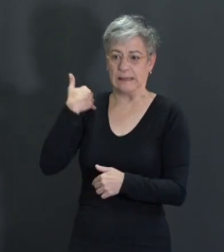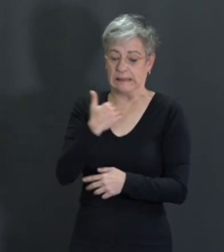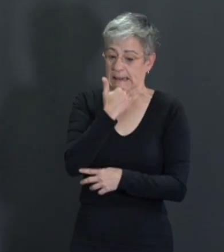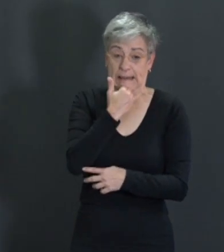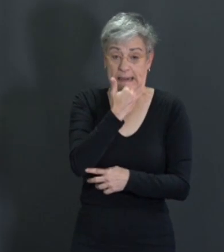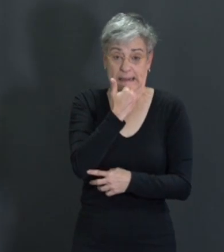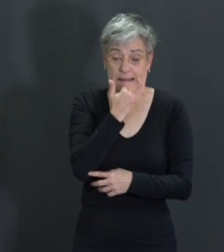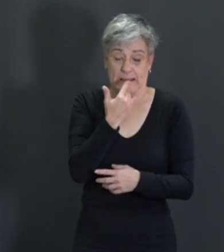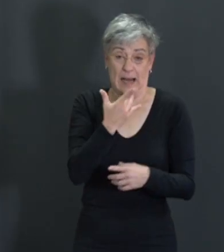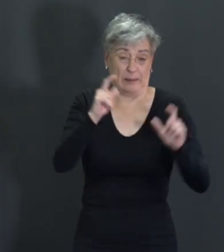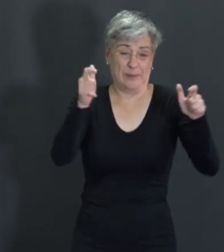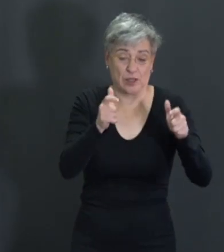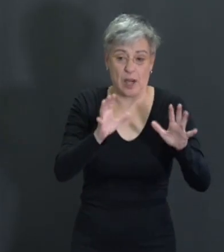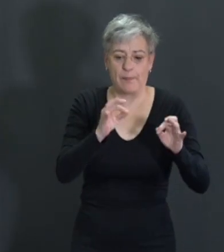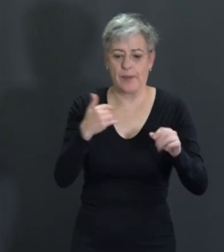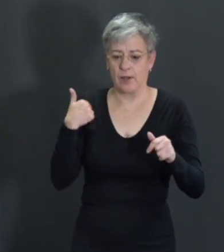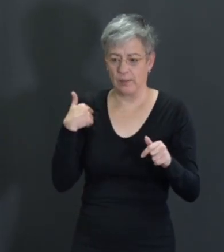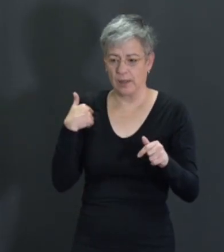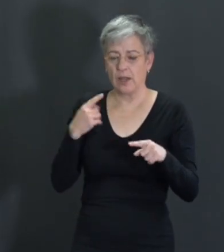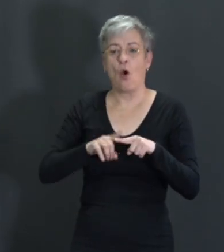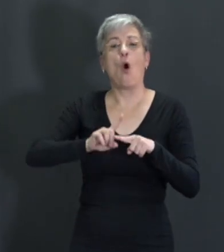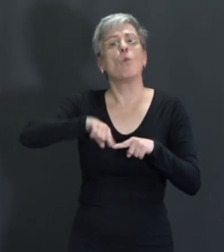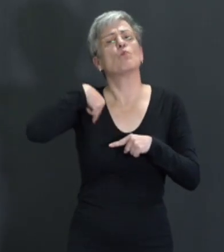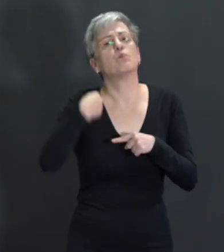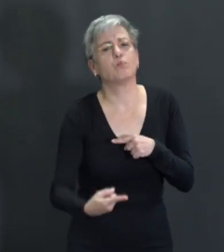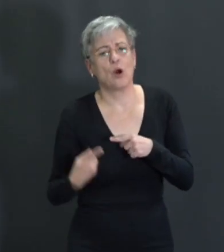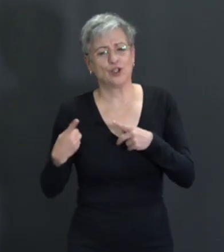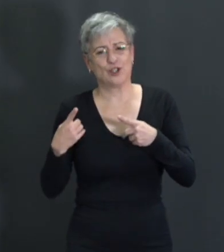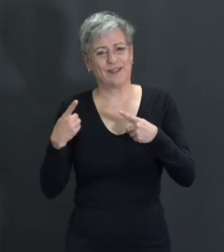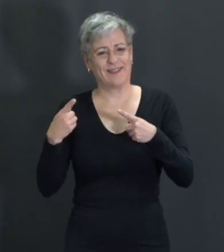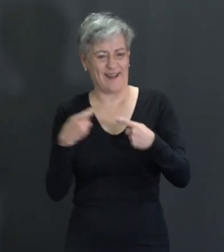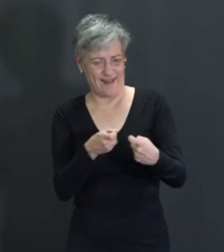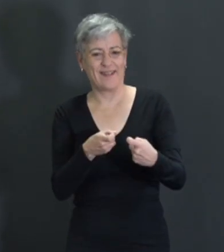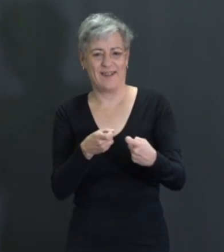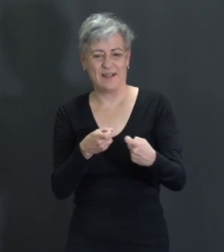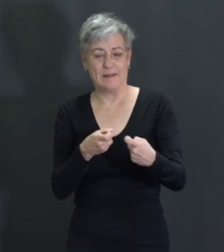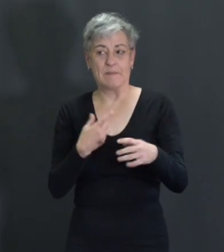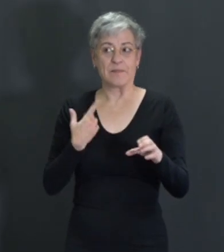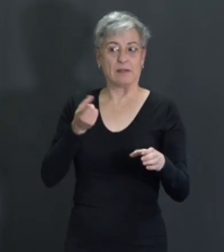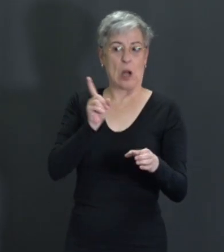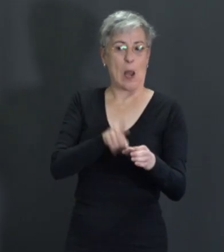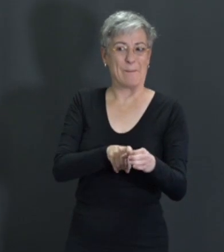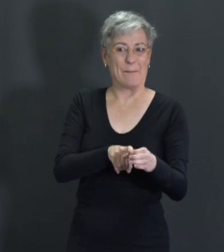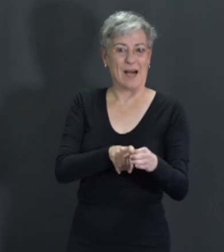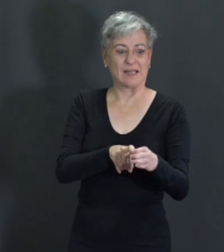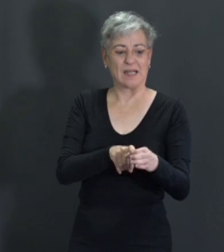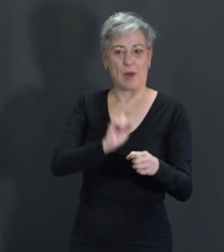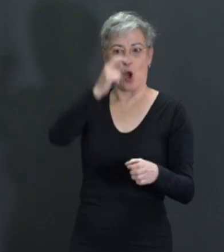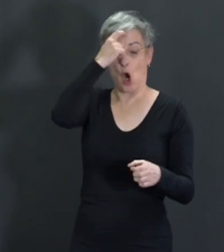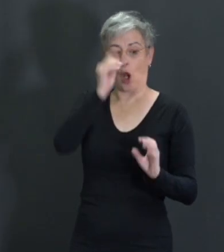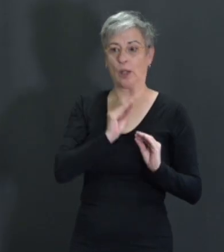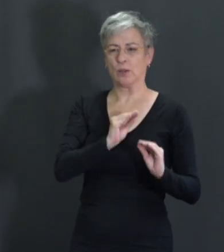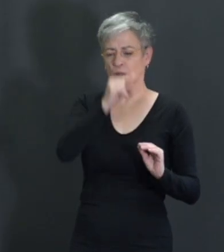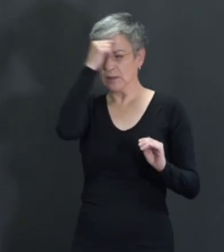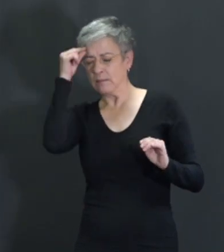extinción, pero sí las que vienen pues sufrieron la posguerra, ¿no? Eso de la participación yo creo que no estaba ni en el diccionario, ¿no? O